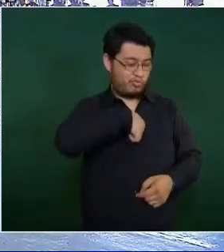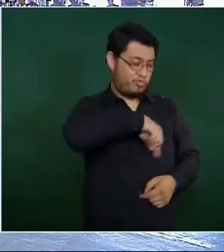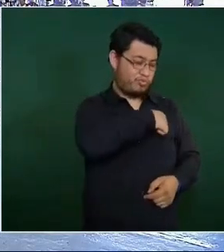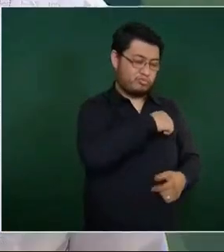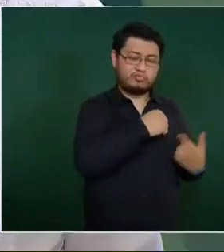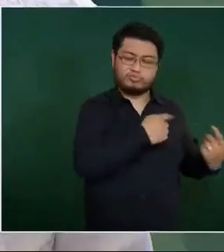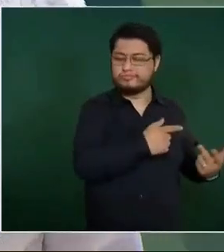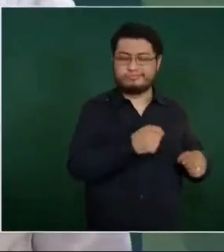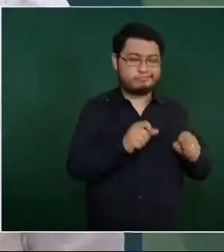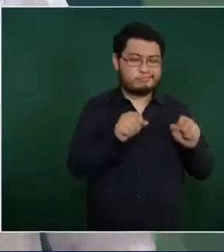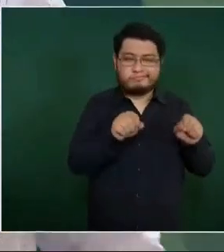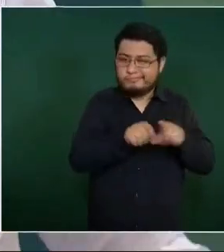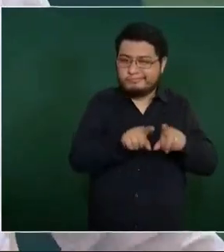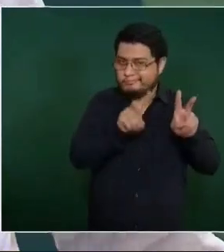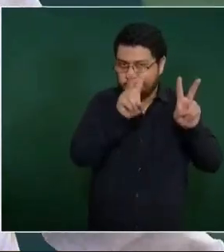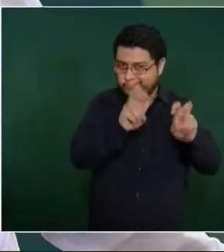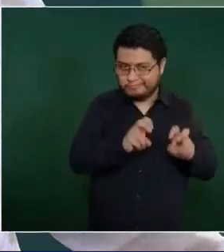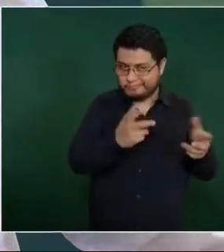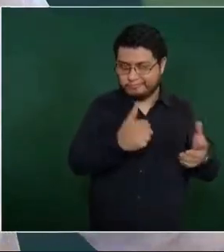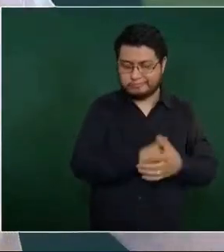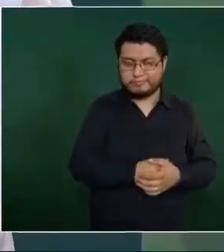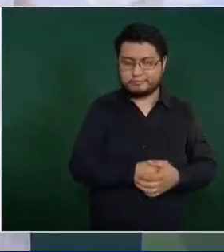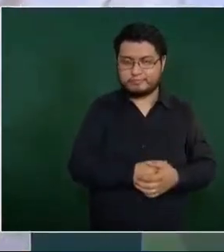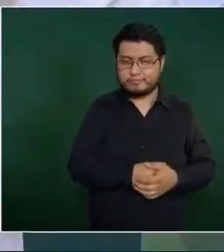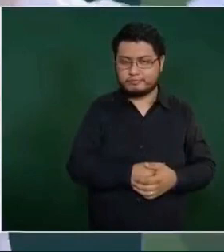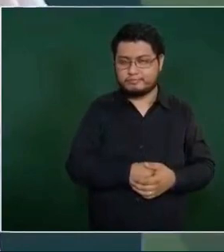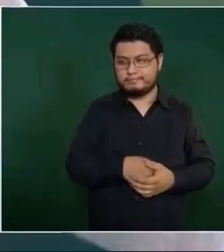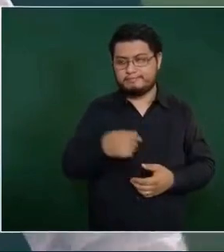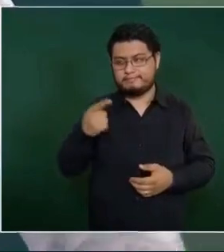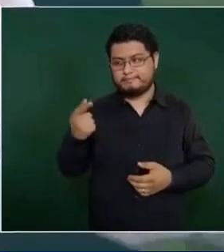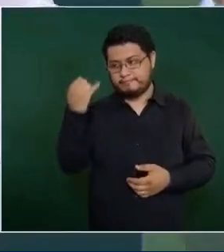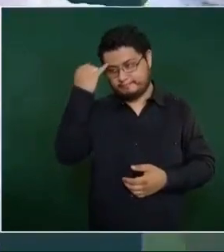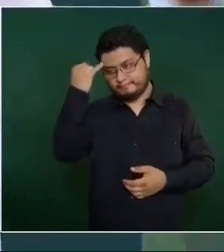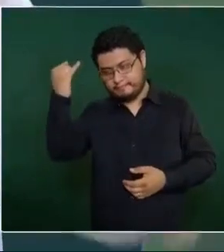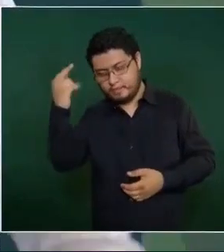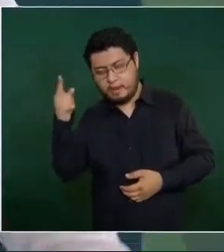mismo, porque venía de la izquierda